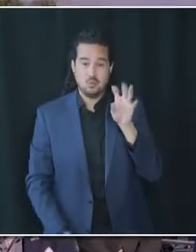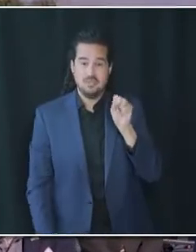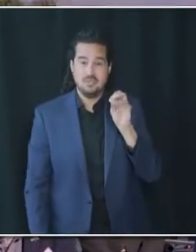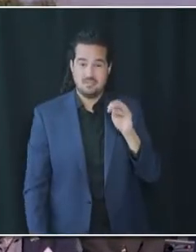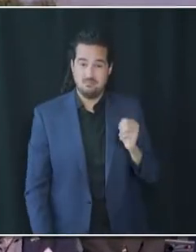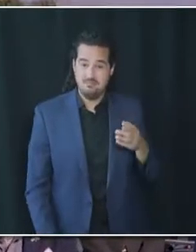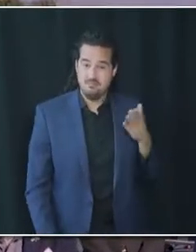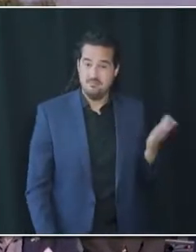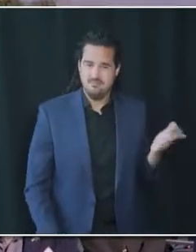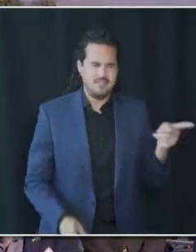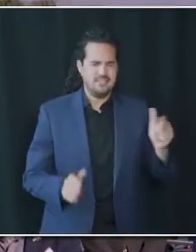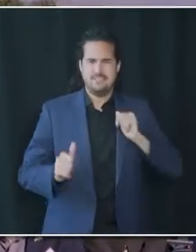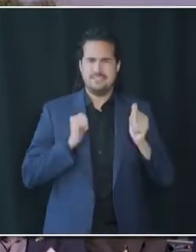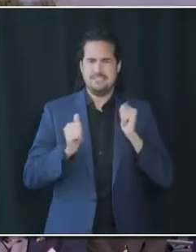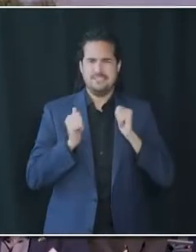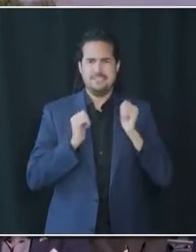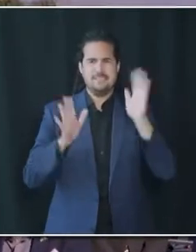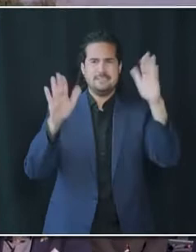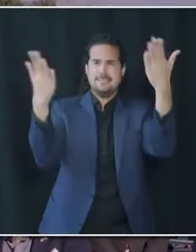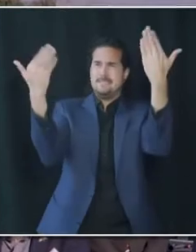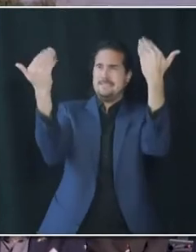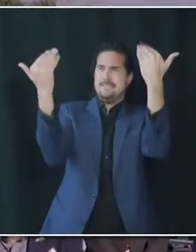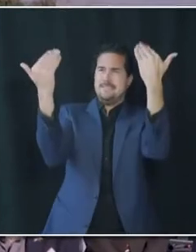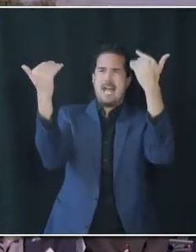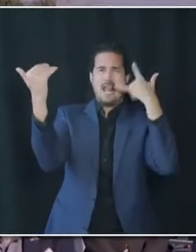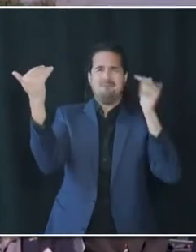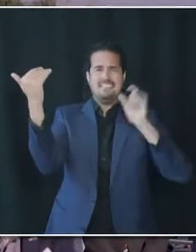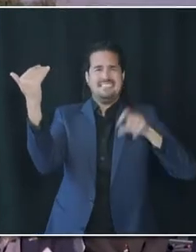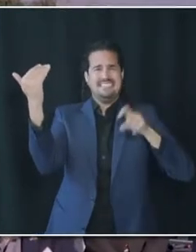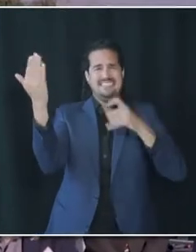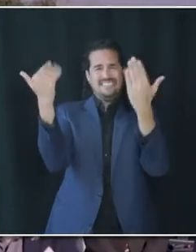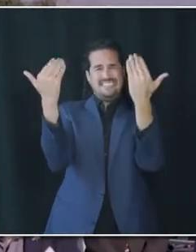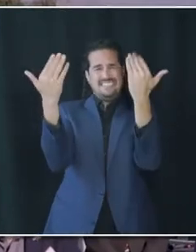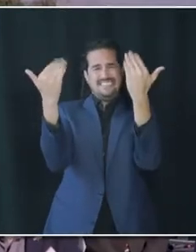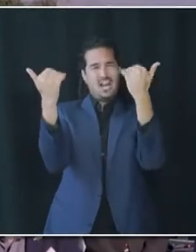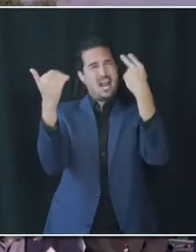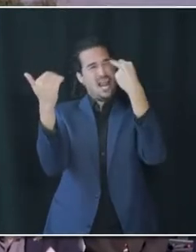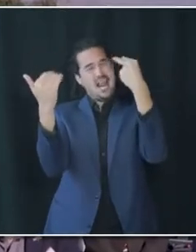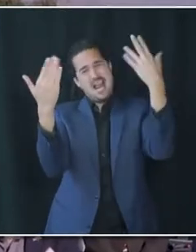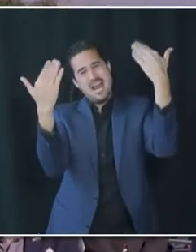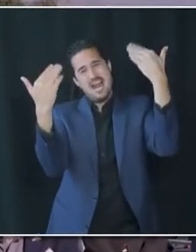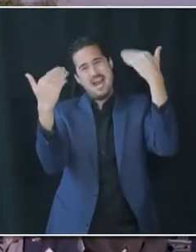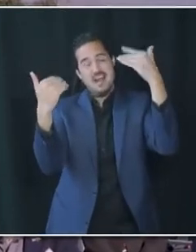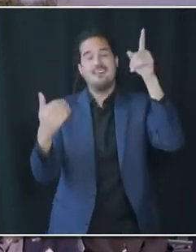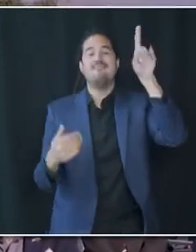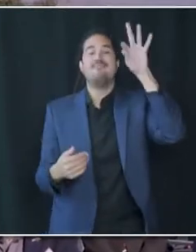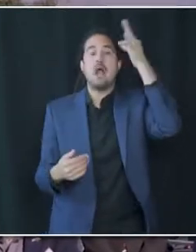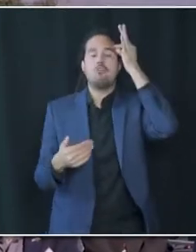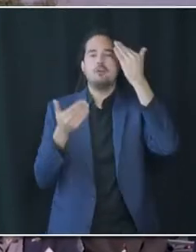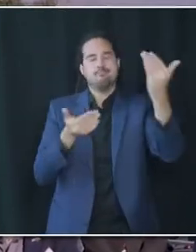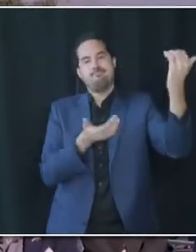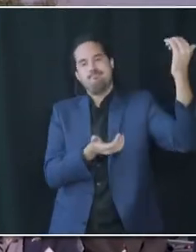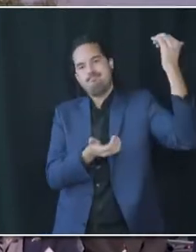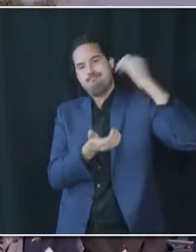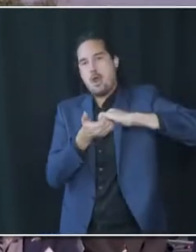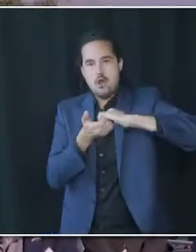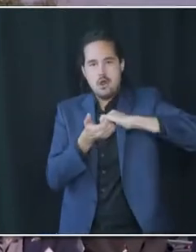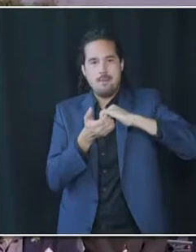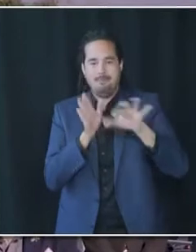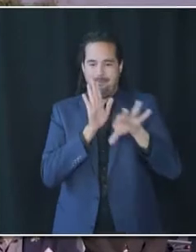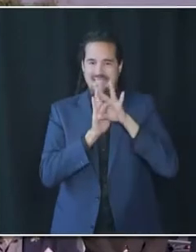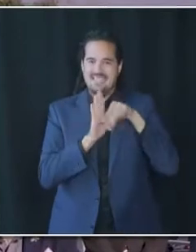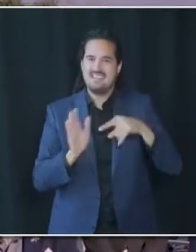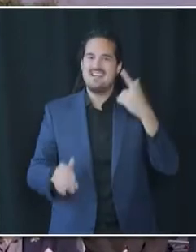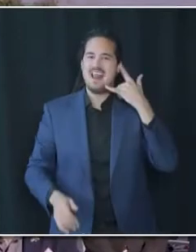newsam quien se esforzó y por eso el presidente de bailén le prestó atención a california y por eso tenemos esta sociedad y